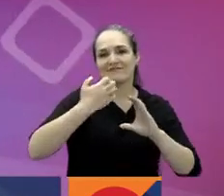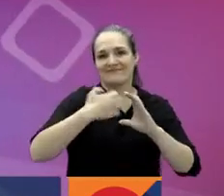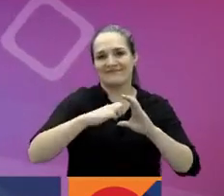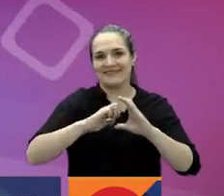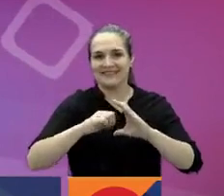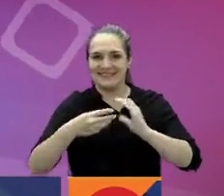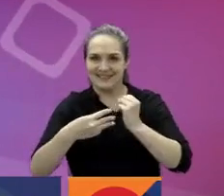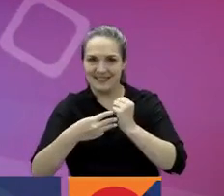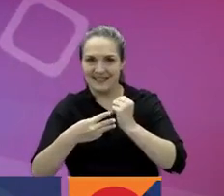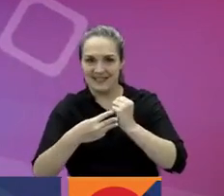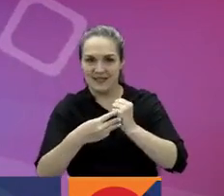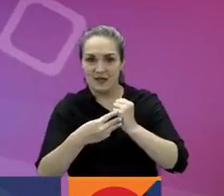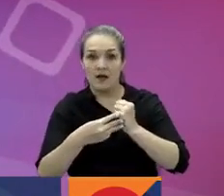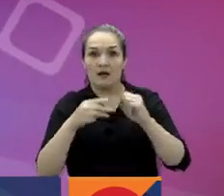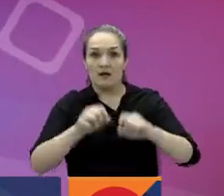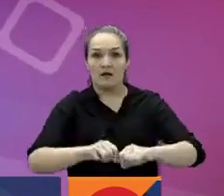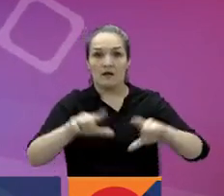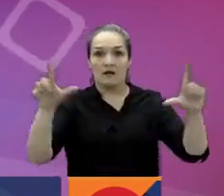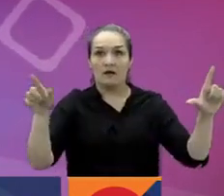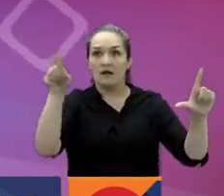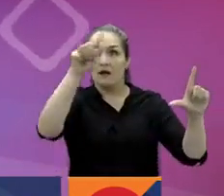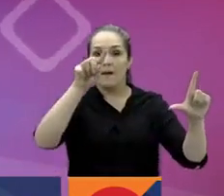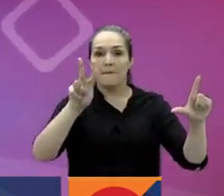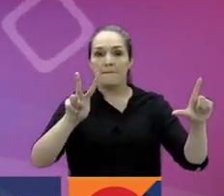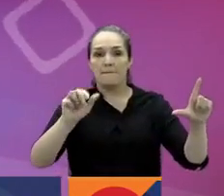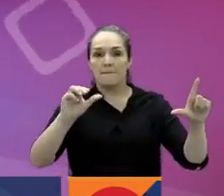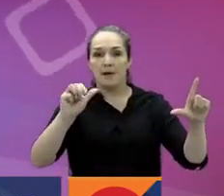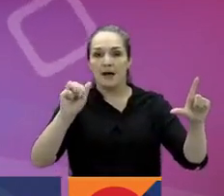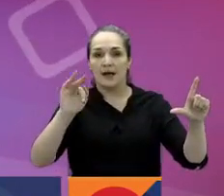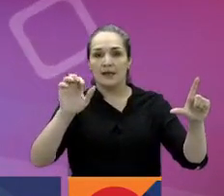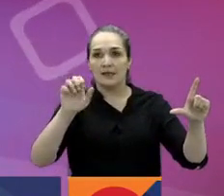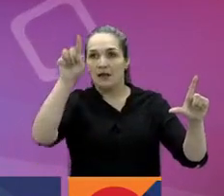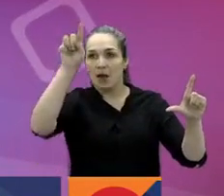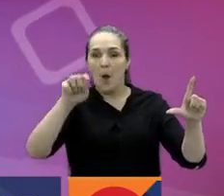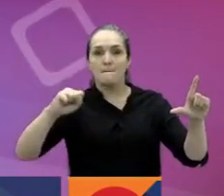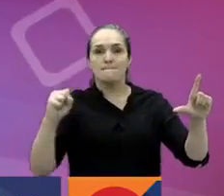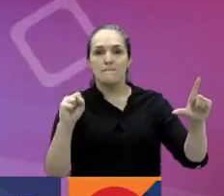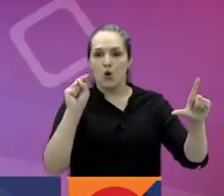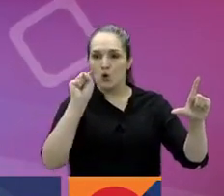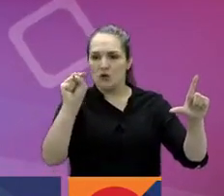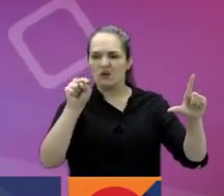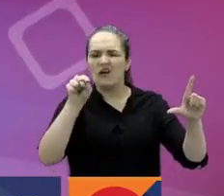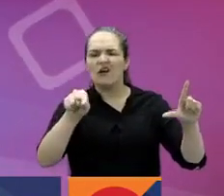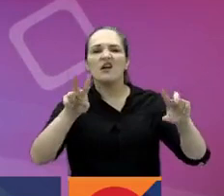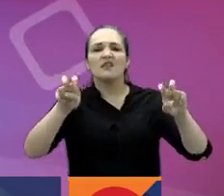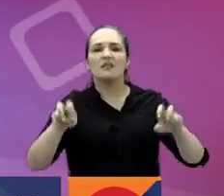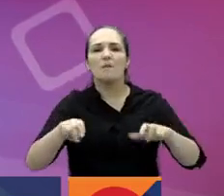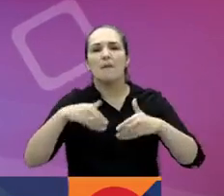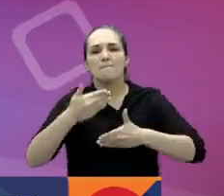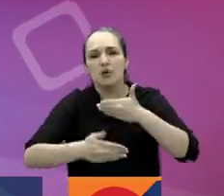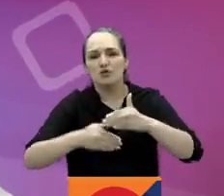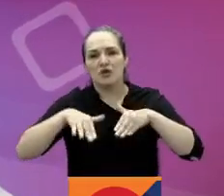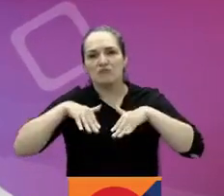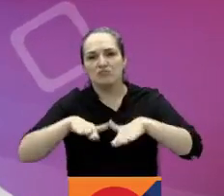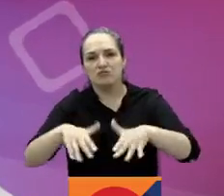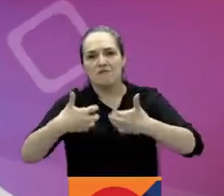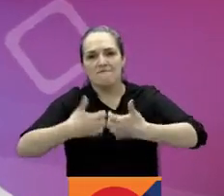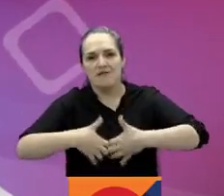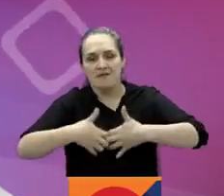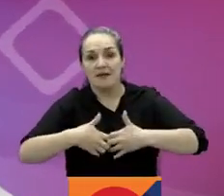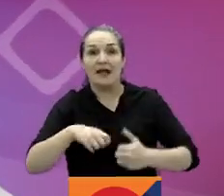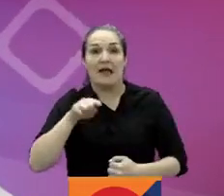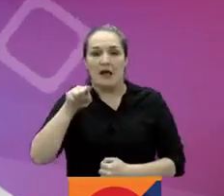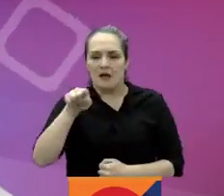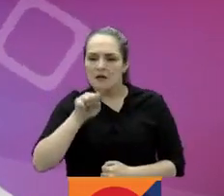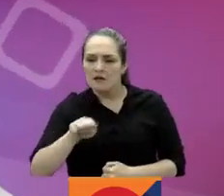vacantes. Luego escoge la opción Bogotá Distrito Capital. Selecciona el ítem Procesamiento, Fabricación y Ensamble y escoge la convocatoria. Ojo,